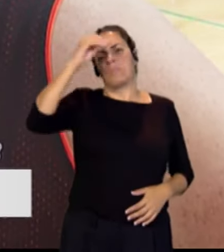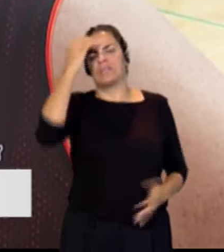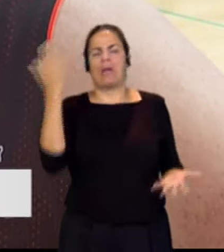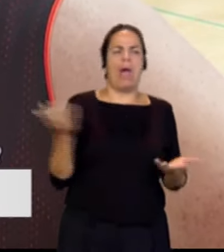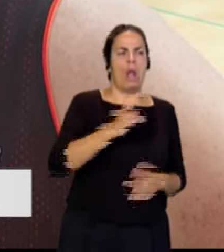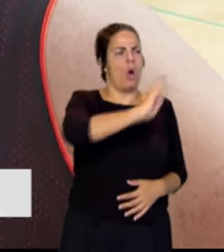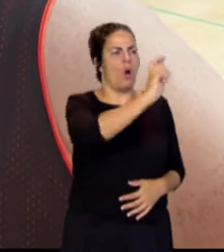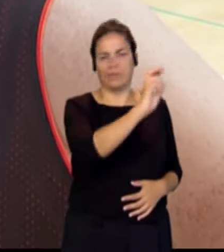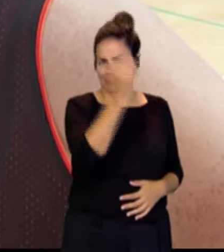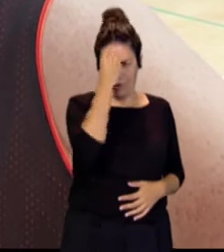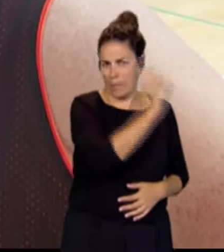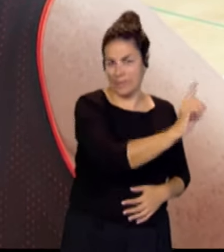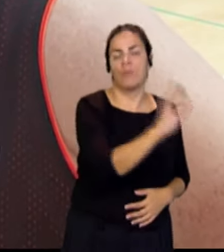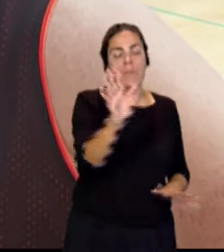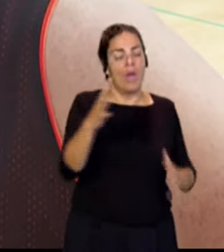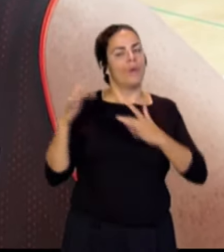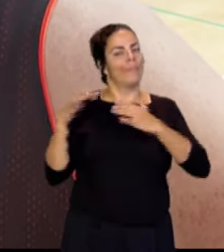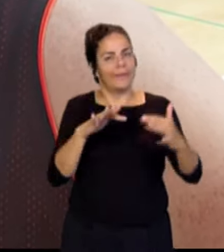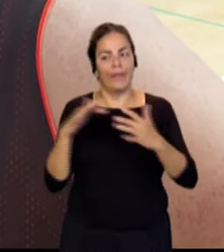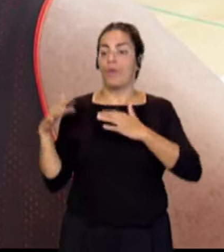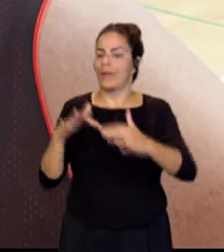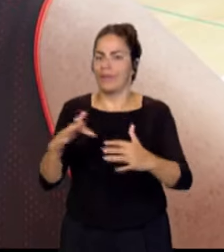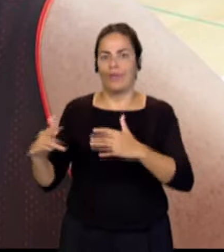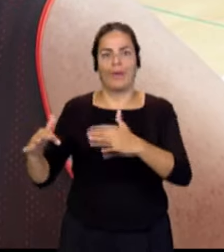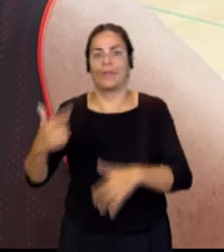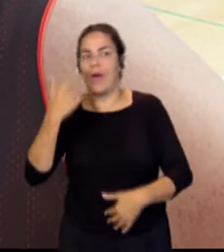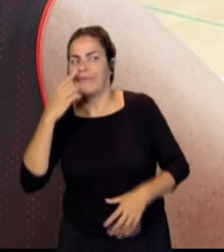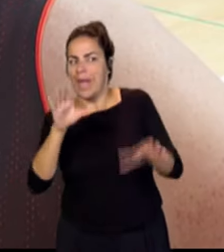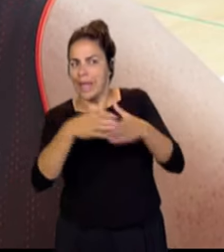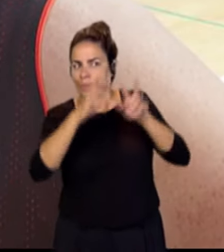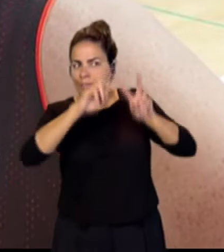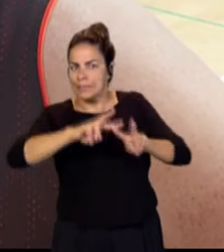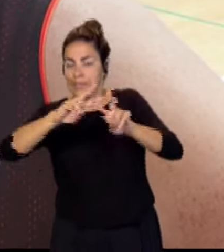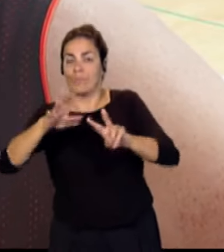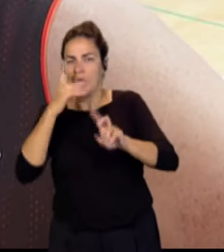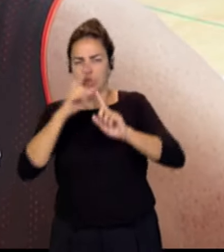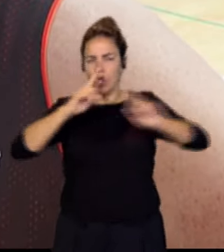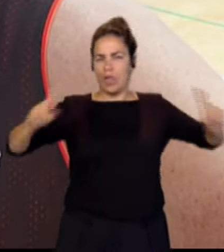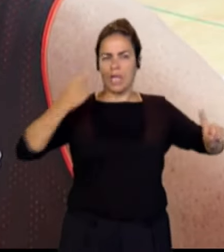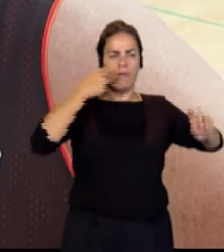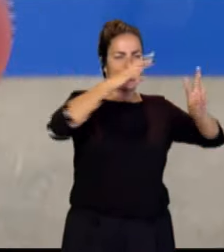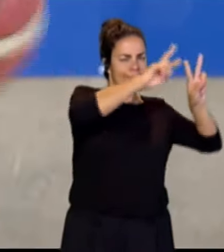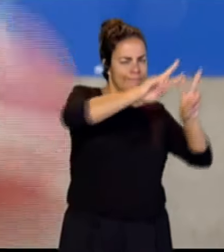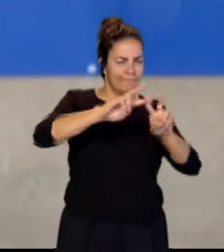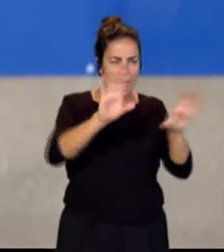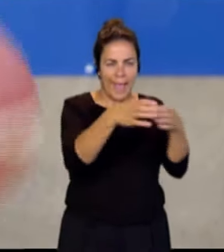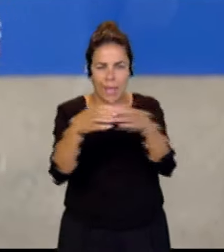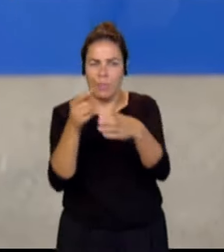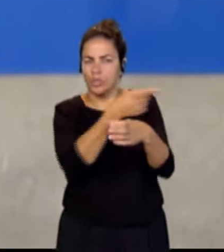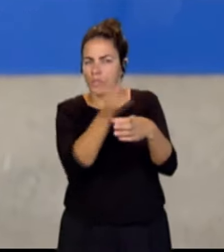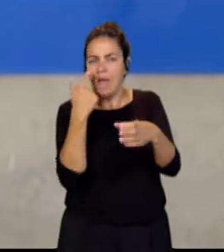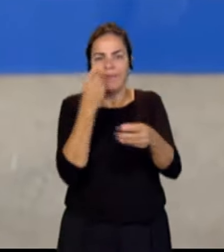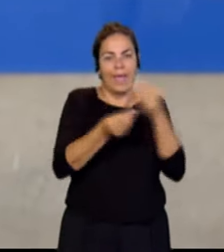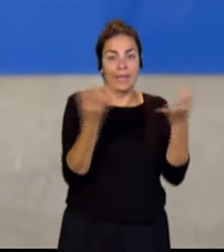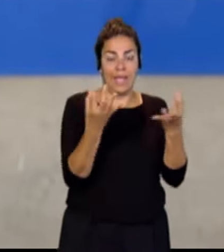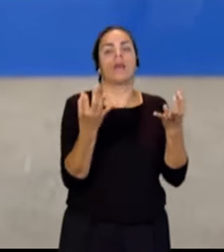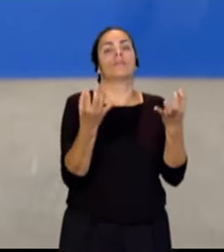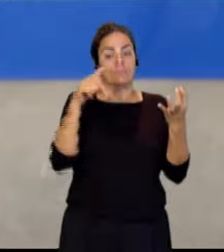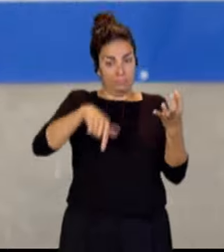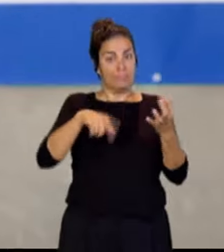partido a partido analizando cada equipo para eso hemos tenido todo el año para para ver cómo trabajan este año sí